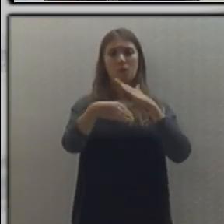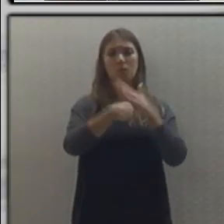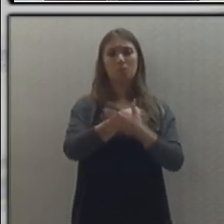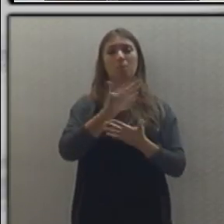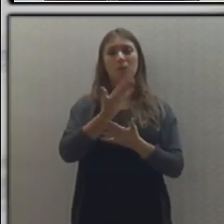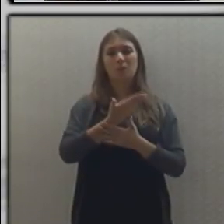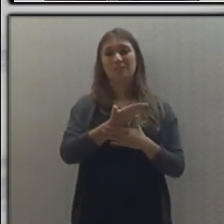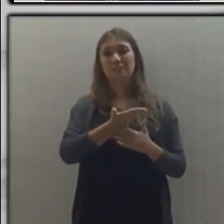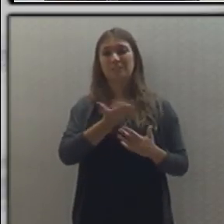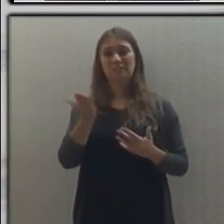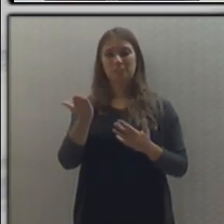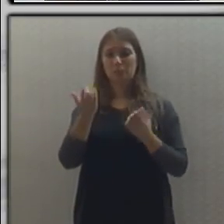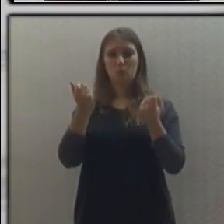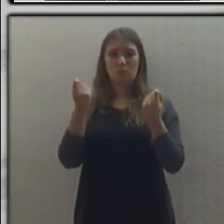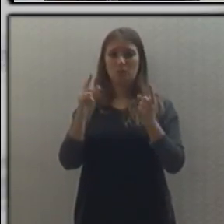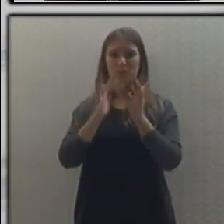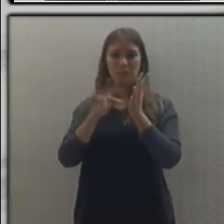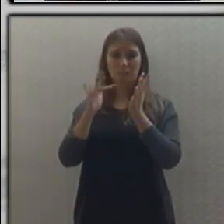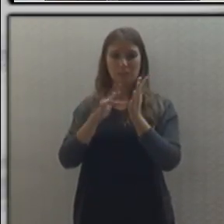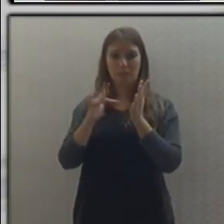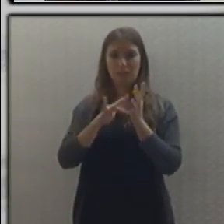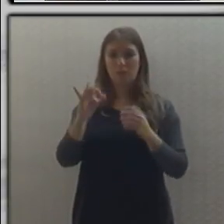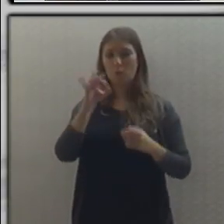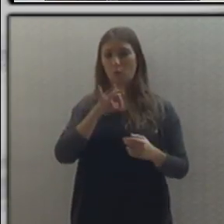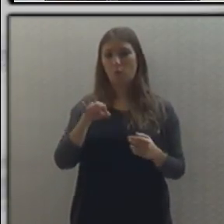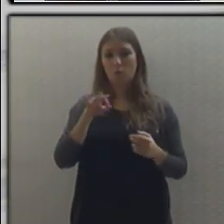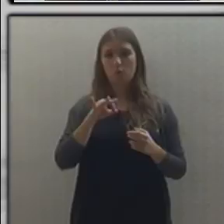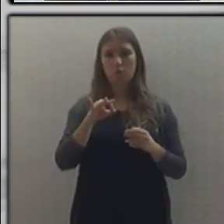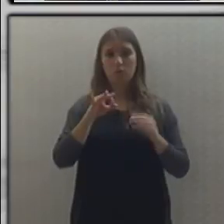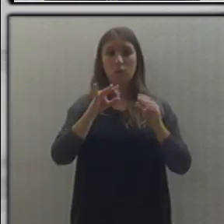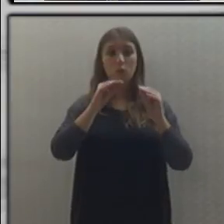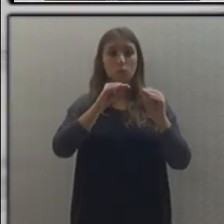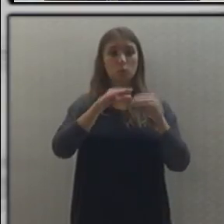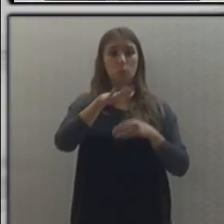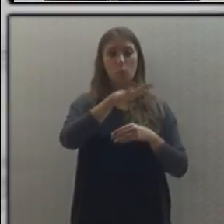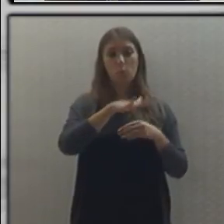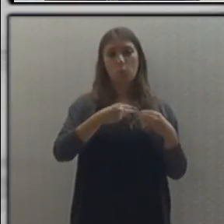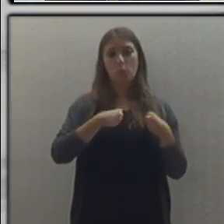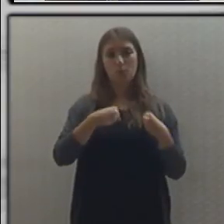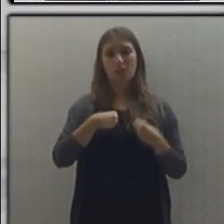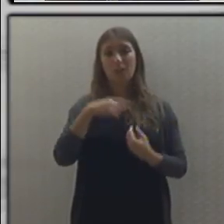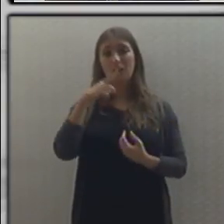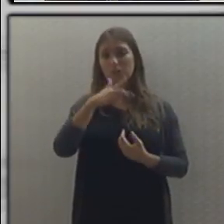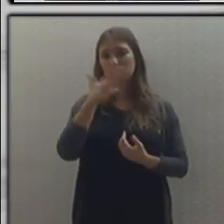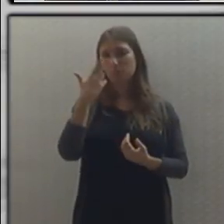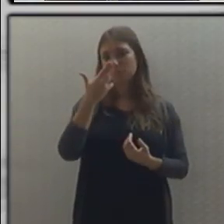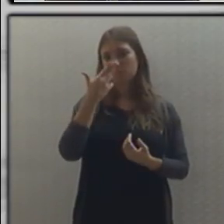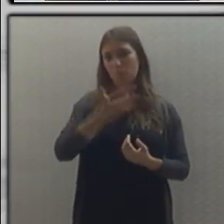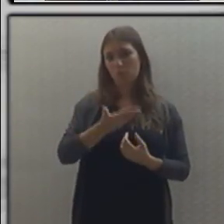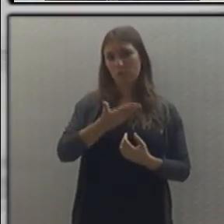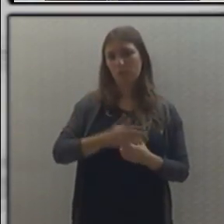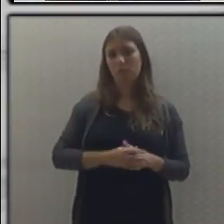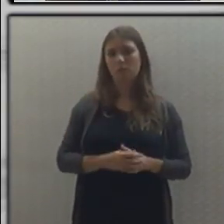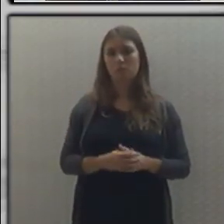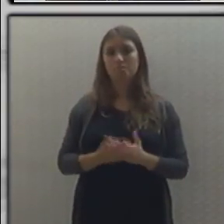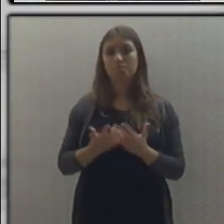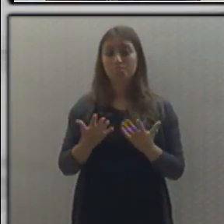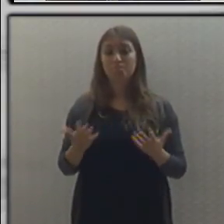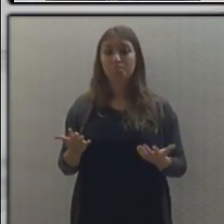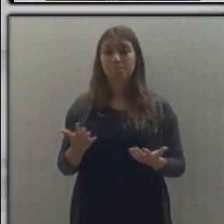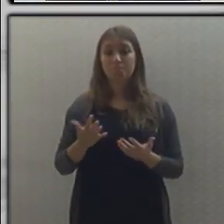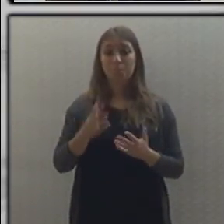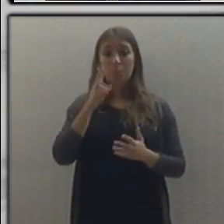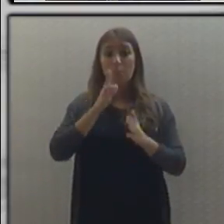sin dar explicaciones o, bueno, que pueda tener su propia vida, ¿no? Creo que eso es bastante importante y en ese sentido creo que